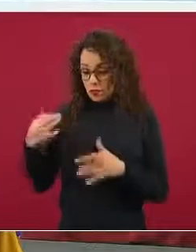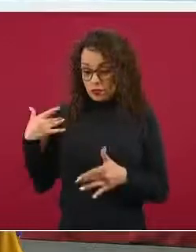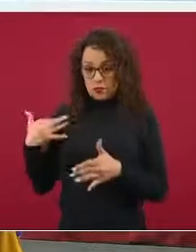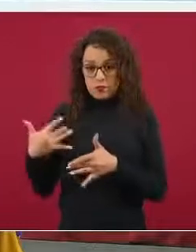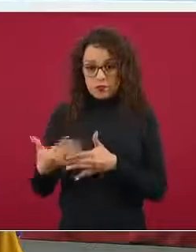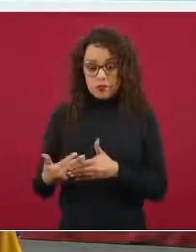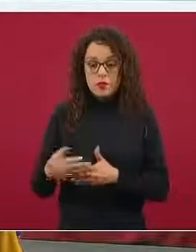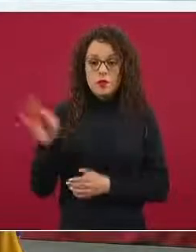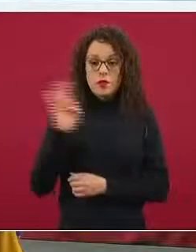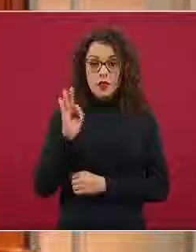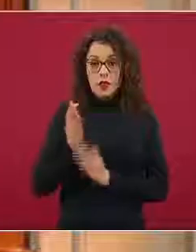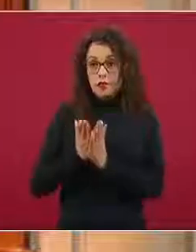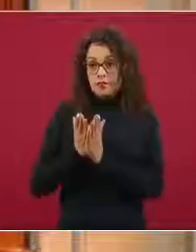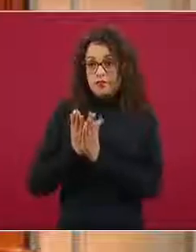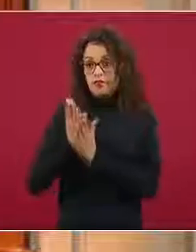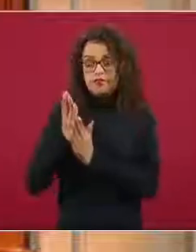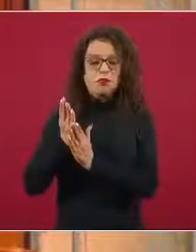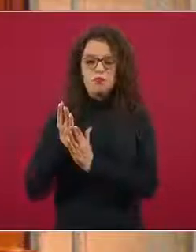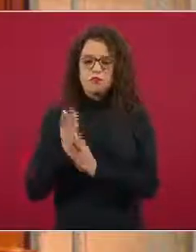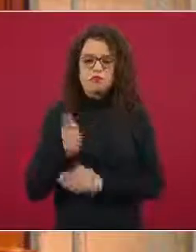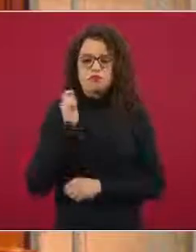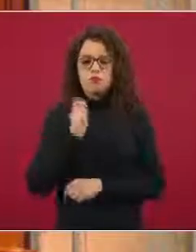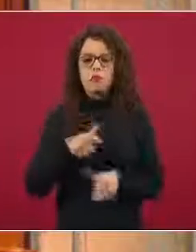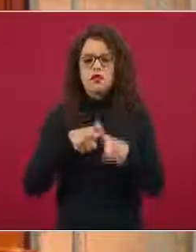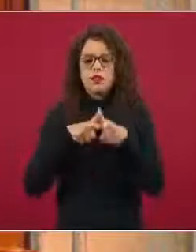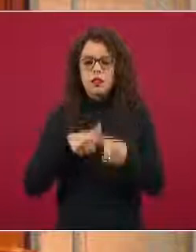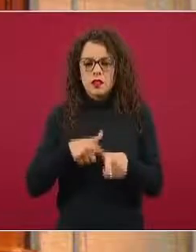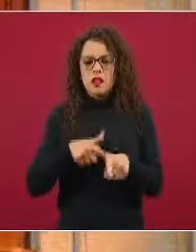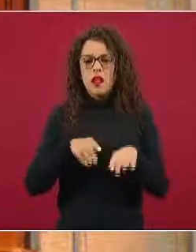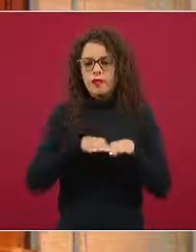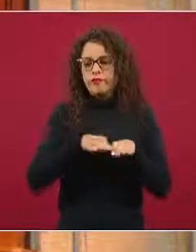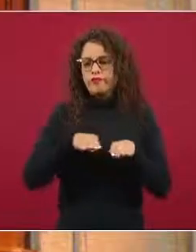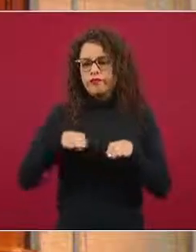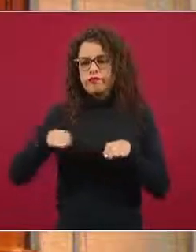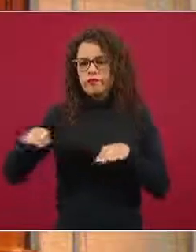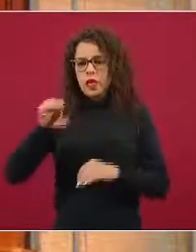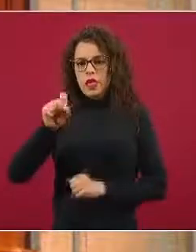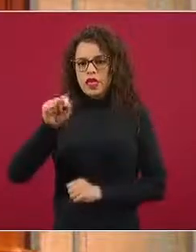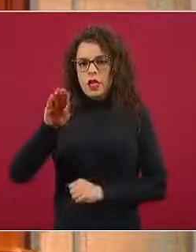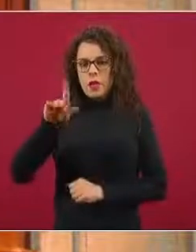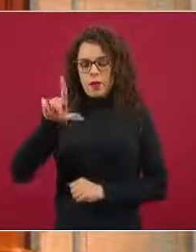pudiera en su momento incrementar, más bien una tendencia bastante estable para ellas.